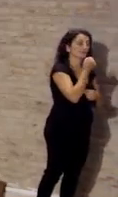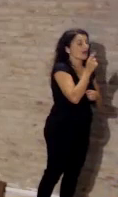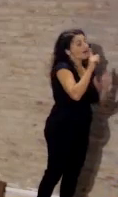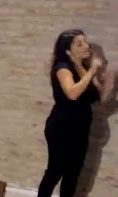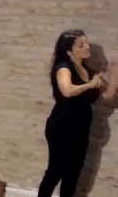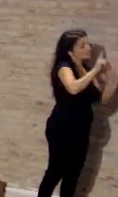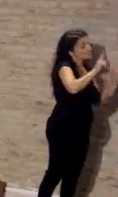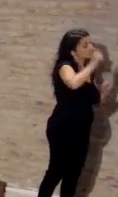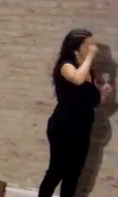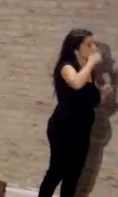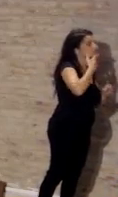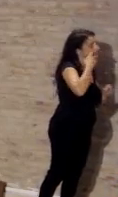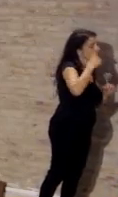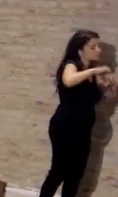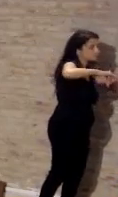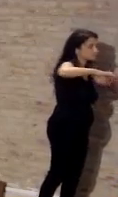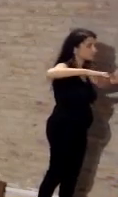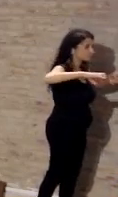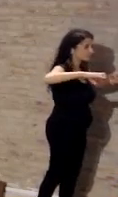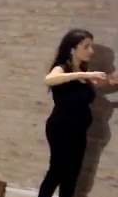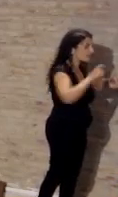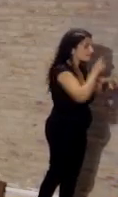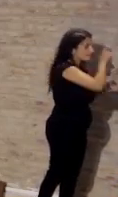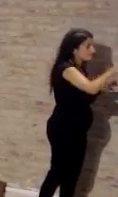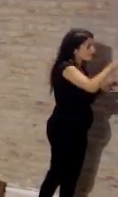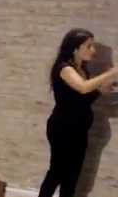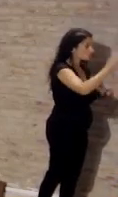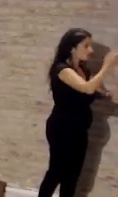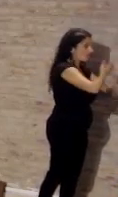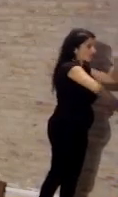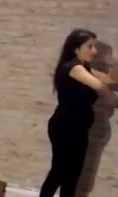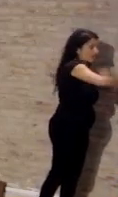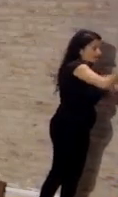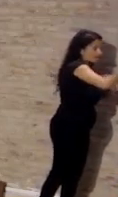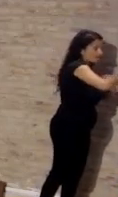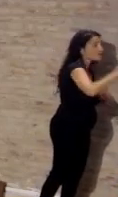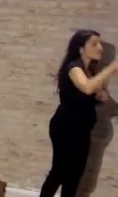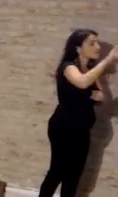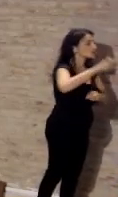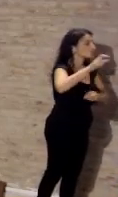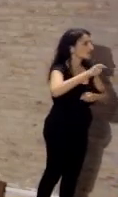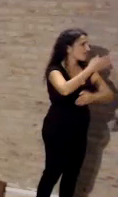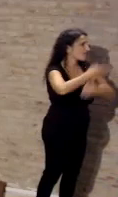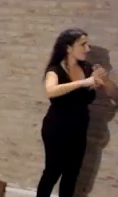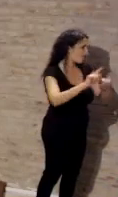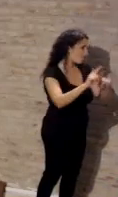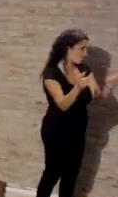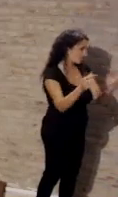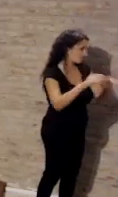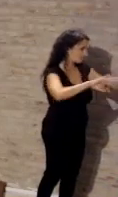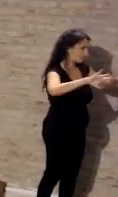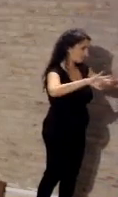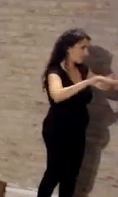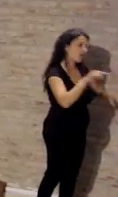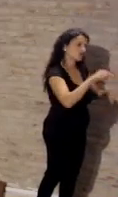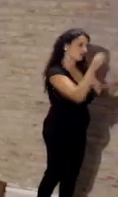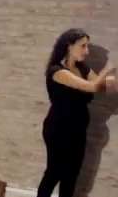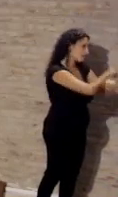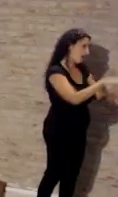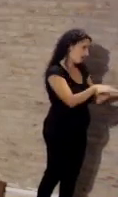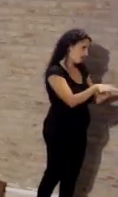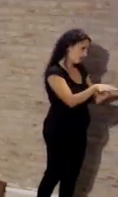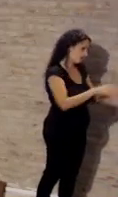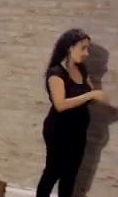trabaja por separado lo que es para personas con o sin discapacidad Y eso está mal y lo tenemos que decir la